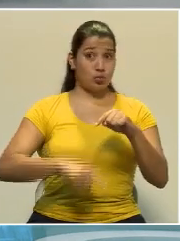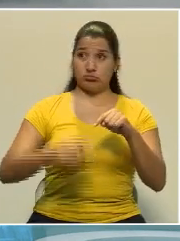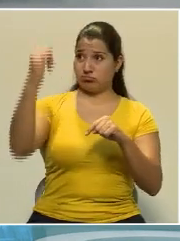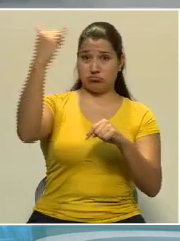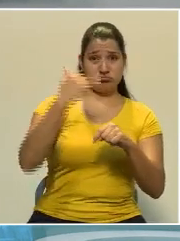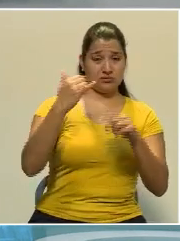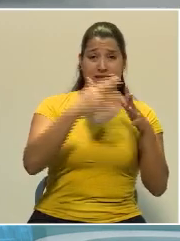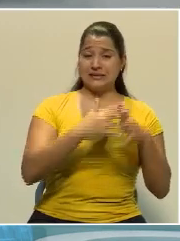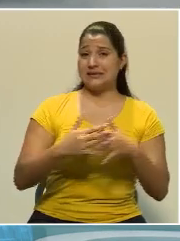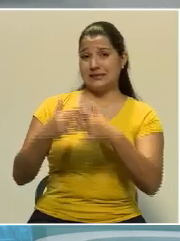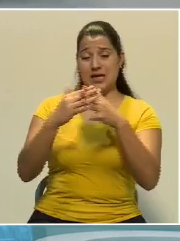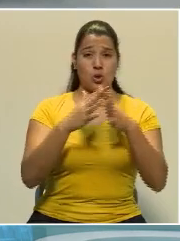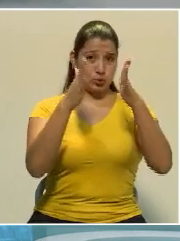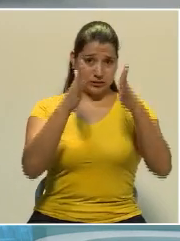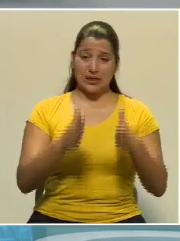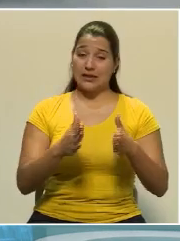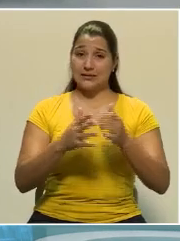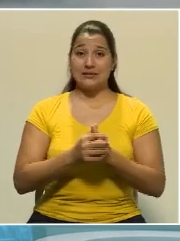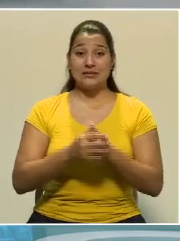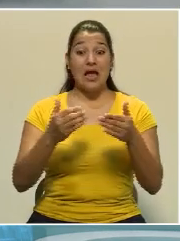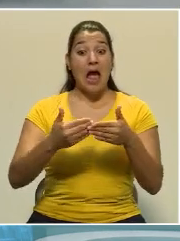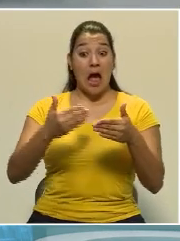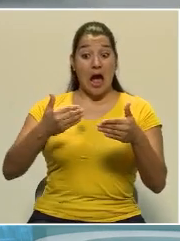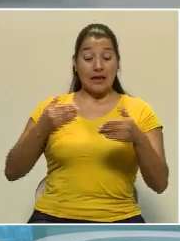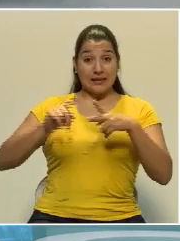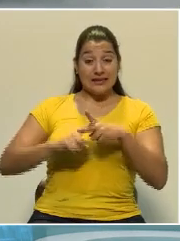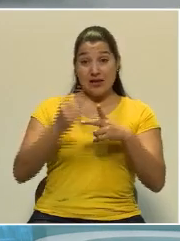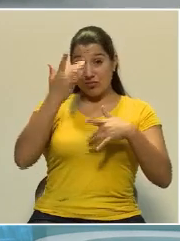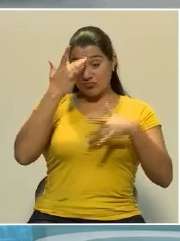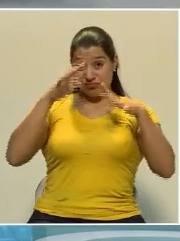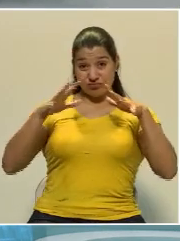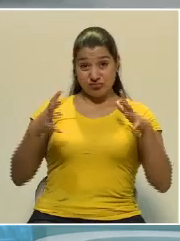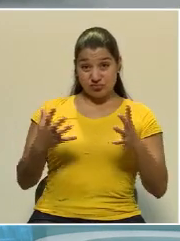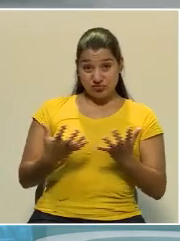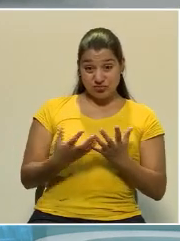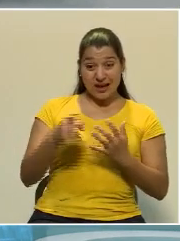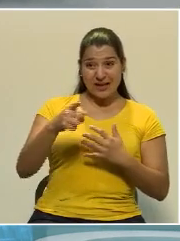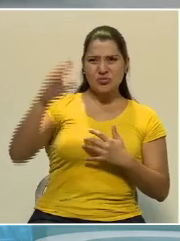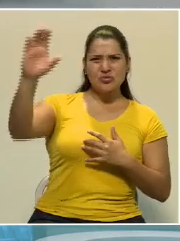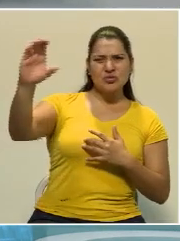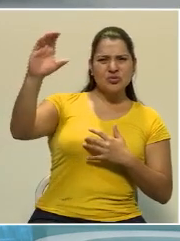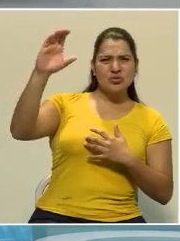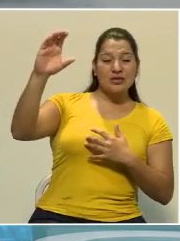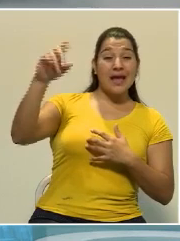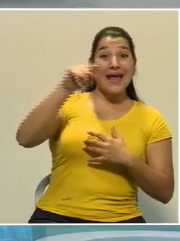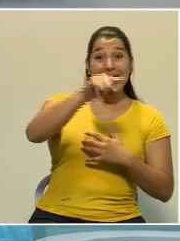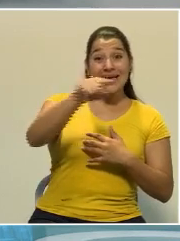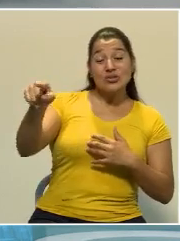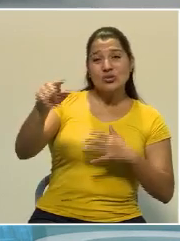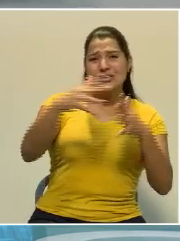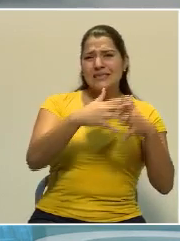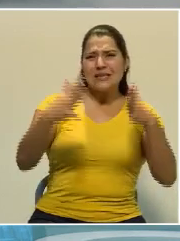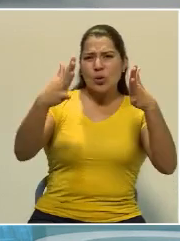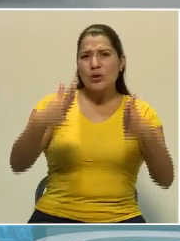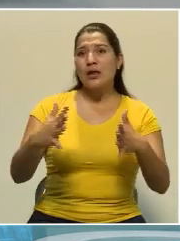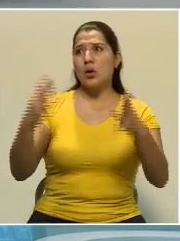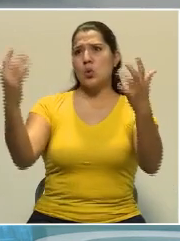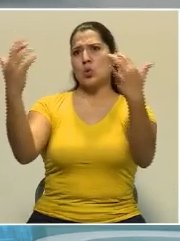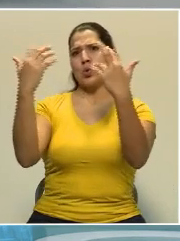Unidos, que antes del inicio de la pandemia aportaban la mayor cuota de turistas hacia Costa